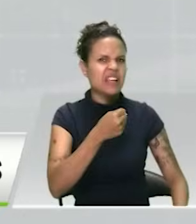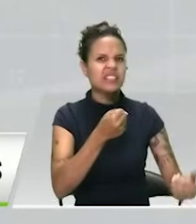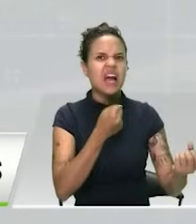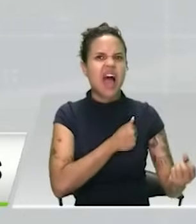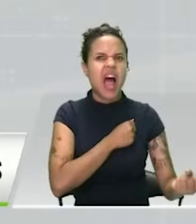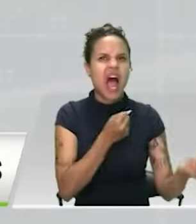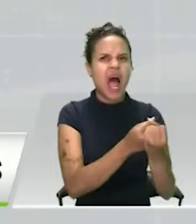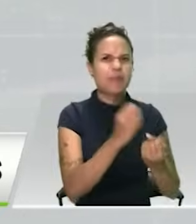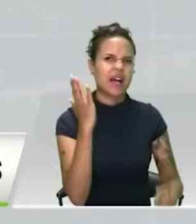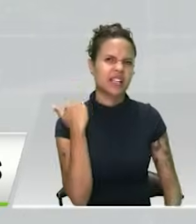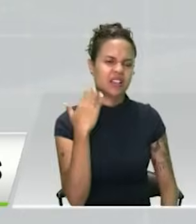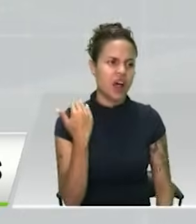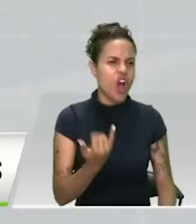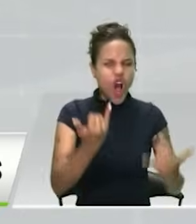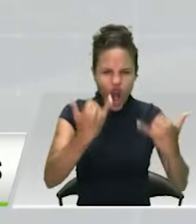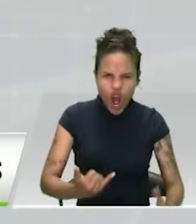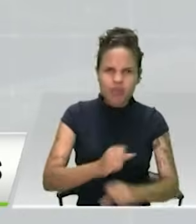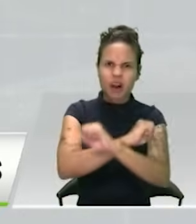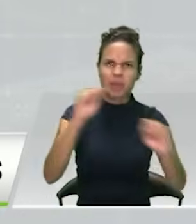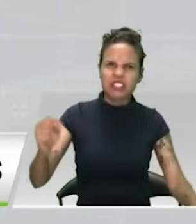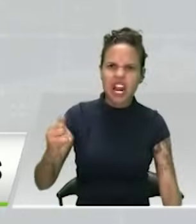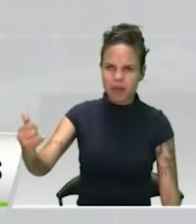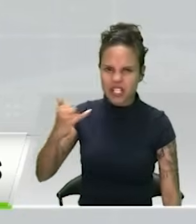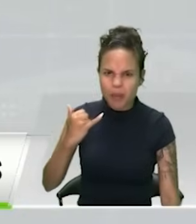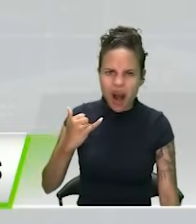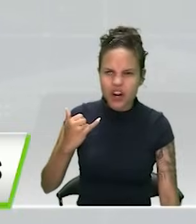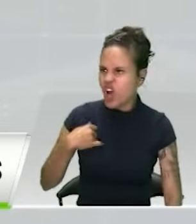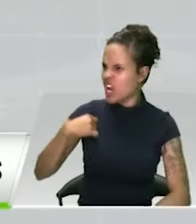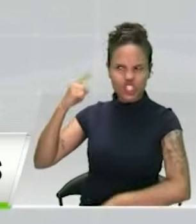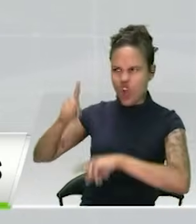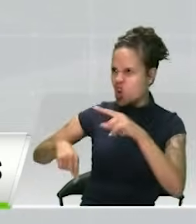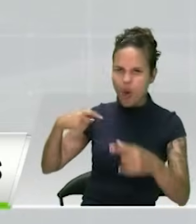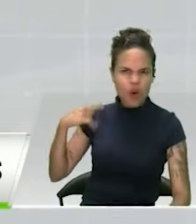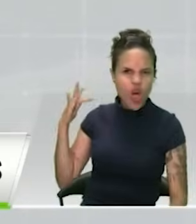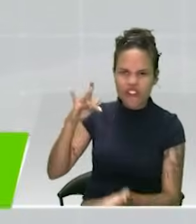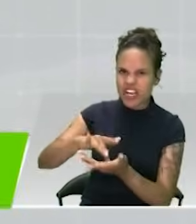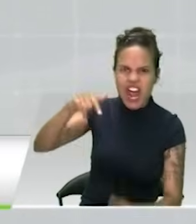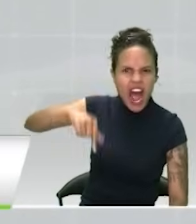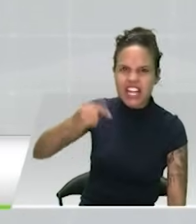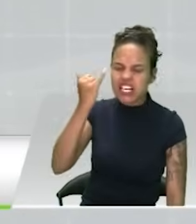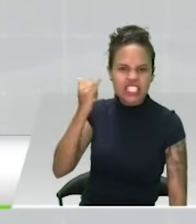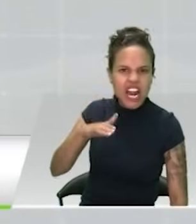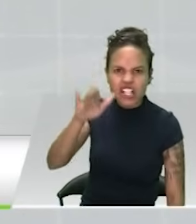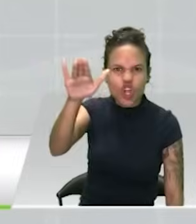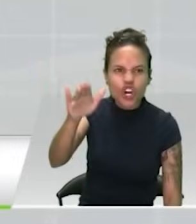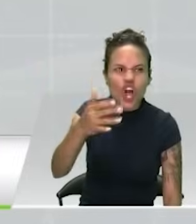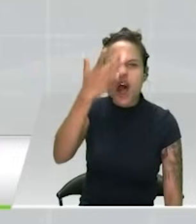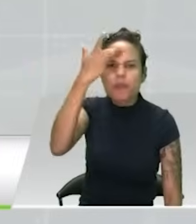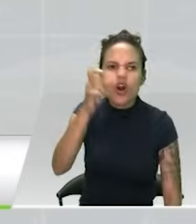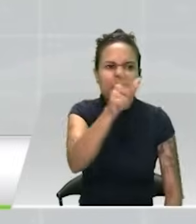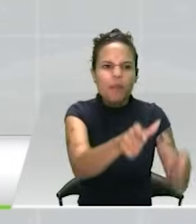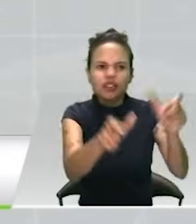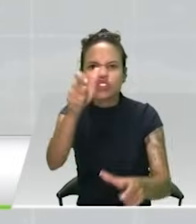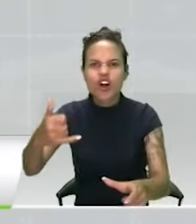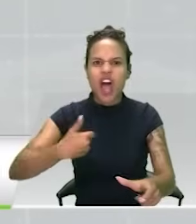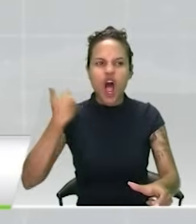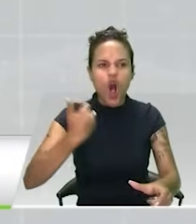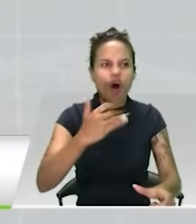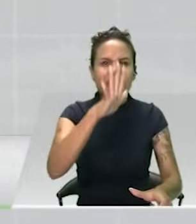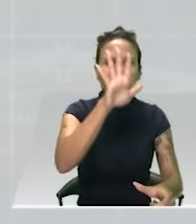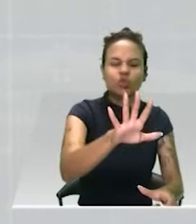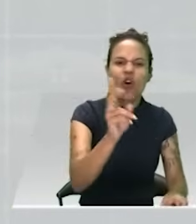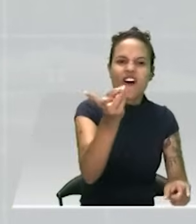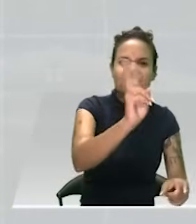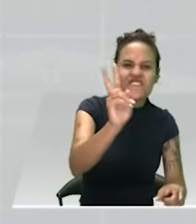me llamaron que no podía venir a San Antonio de Prado porque unos muchachos del pacto histórico de